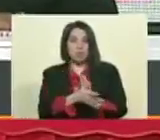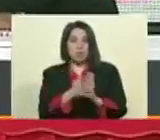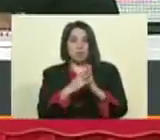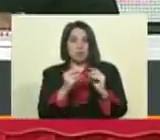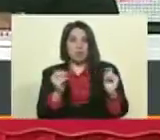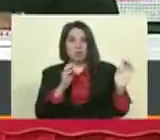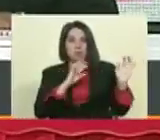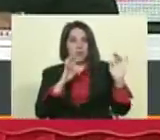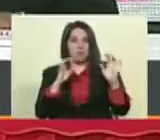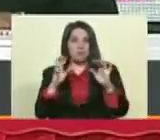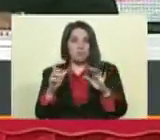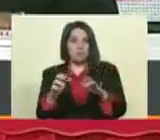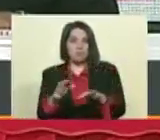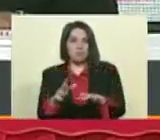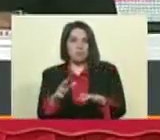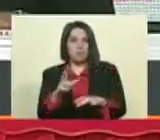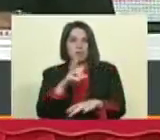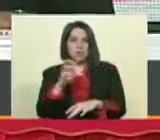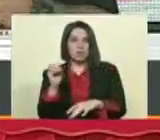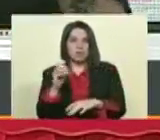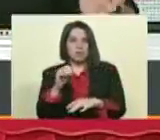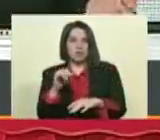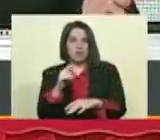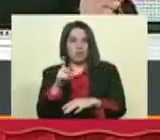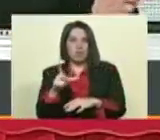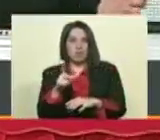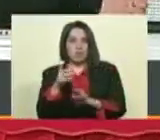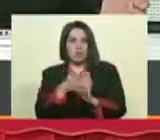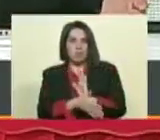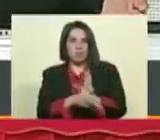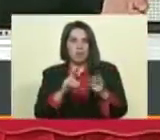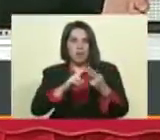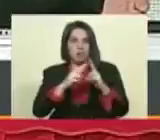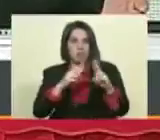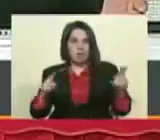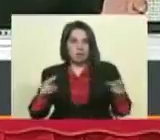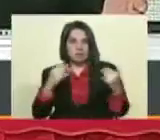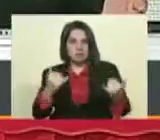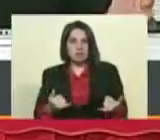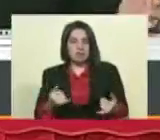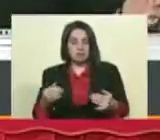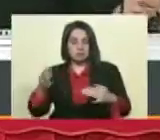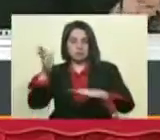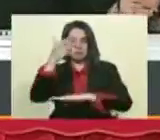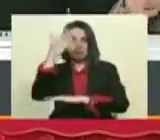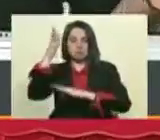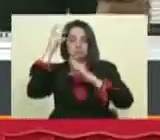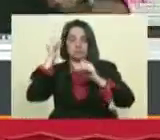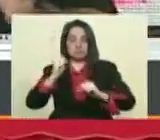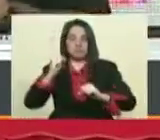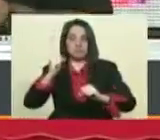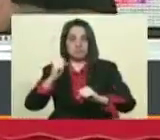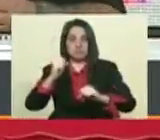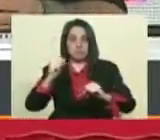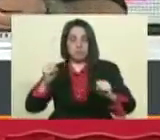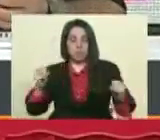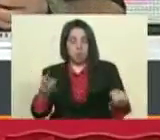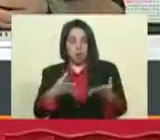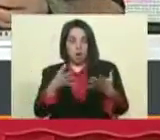votar por un espacio para la paz, se impuso inmediatamente. Logró un